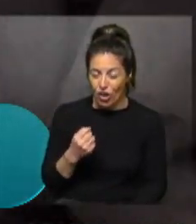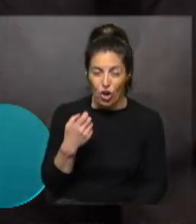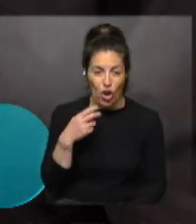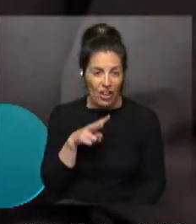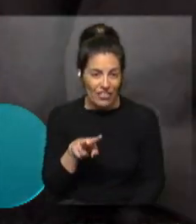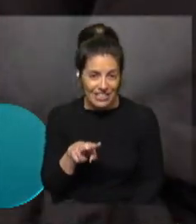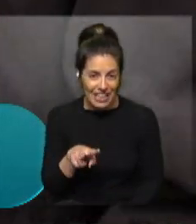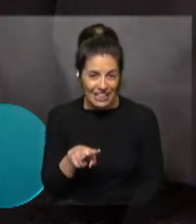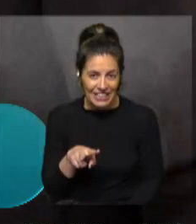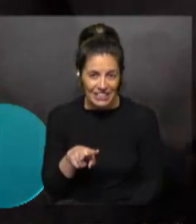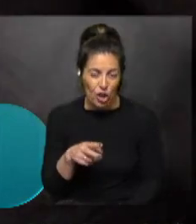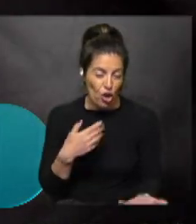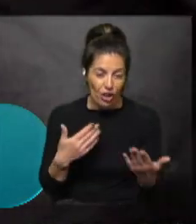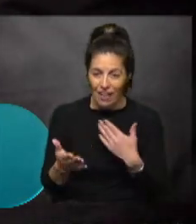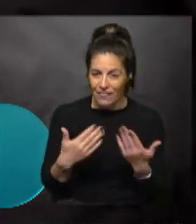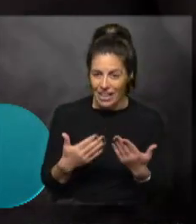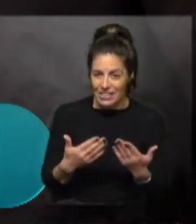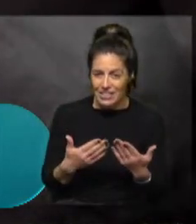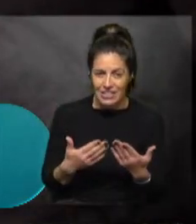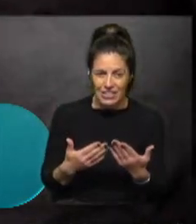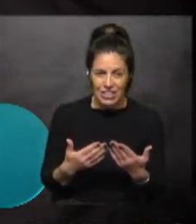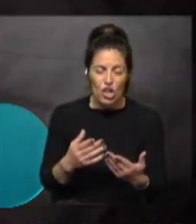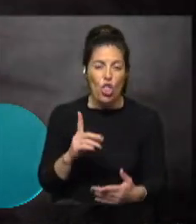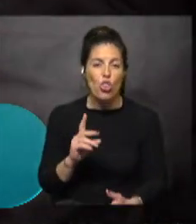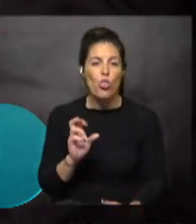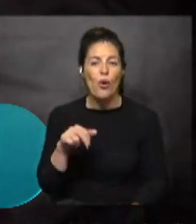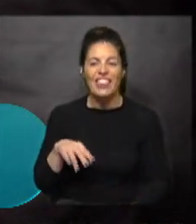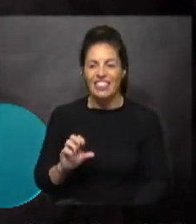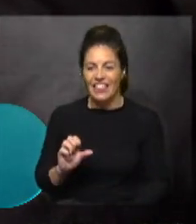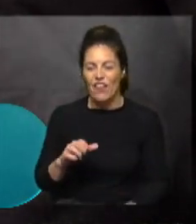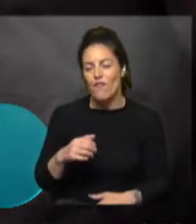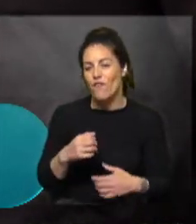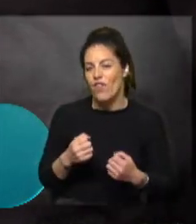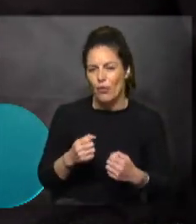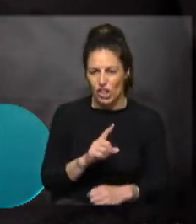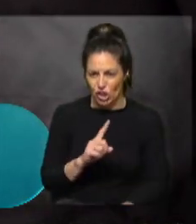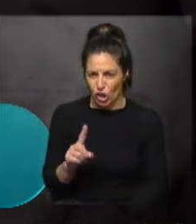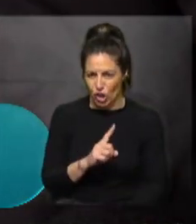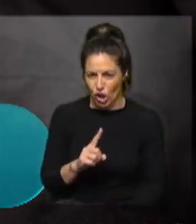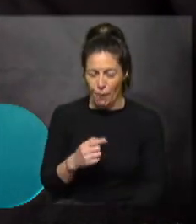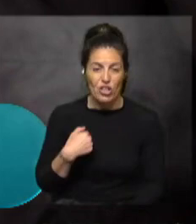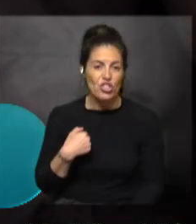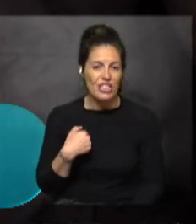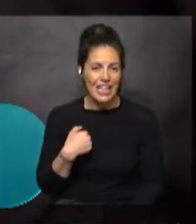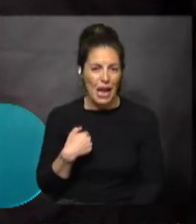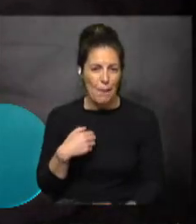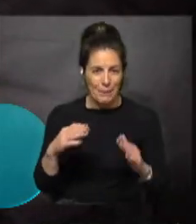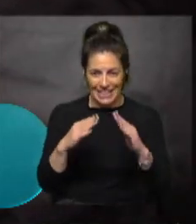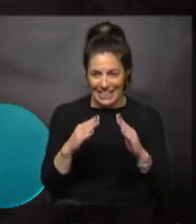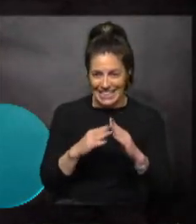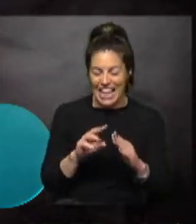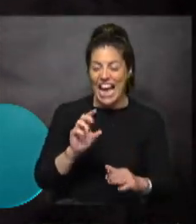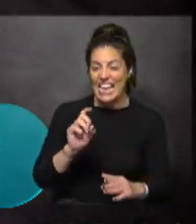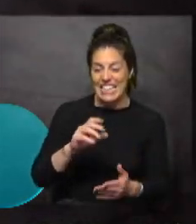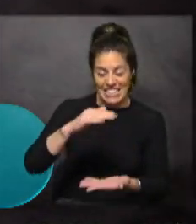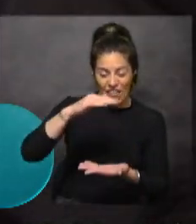ahí extraño con lo que dialogas a veces. No tengo un duende favorito. Lo que sí, como dato, tengo en mi casa 15 figuras de duendes. O